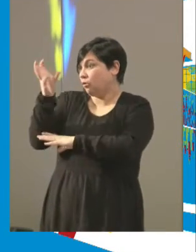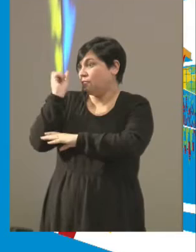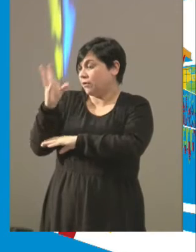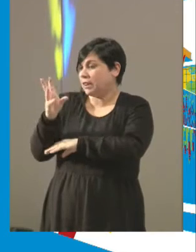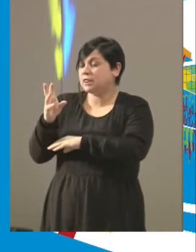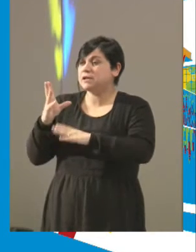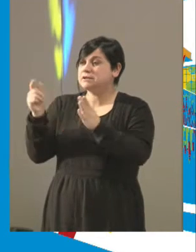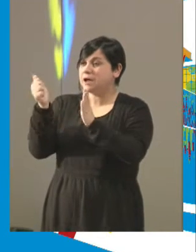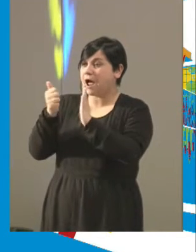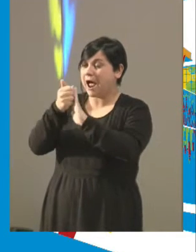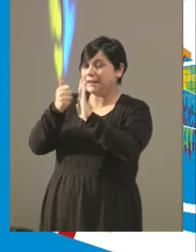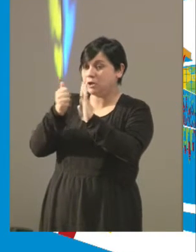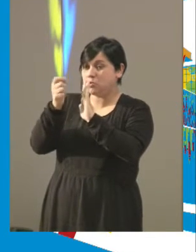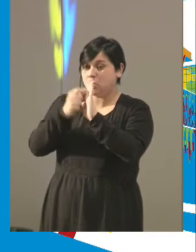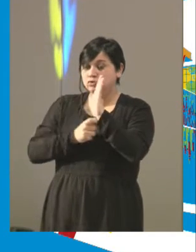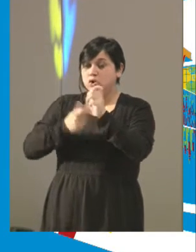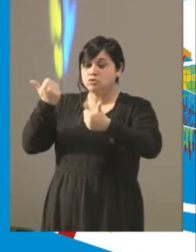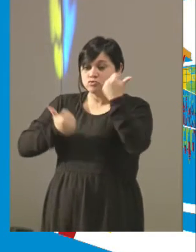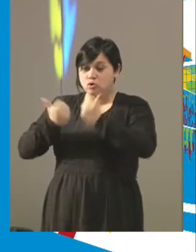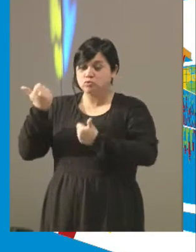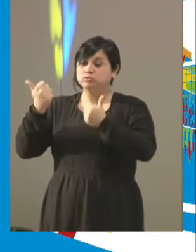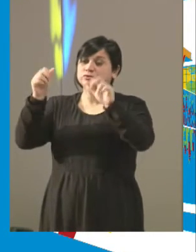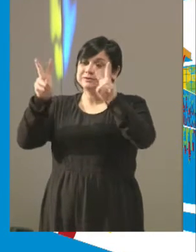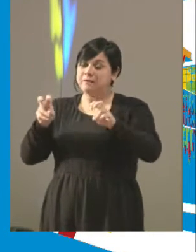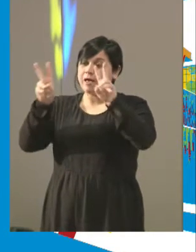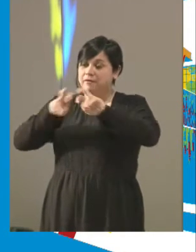revisor de artículos de congresos relacionados con la minería de datos y